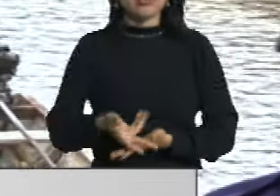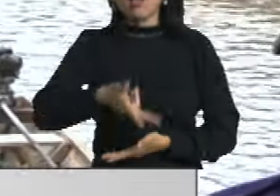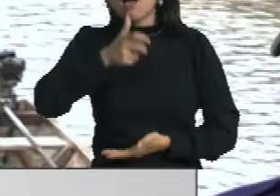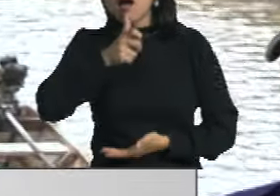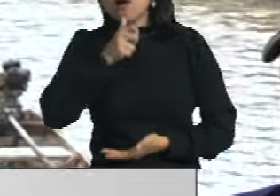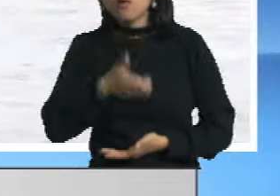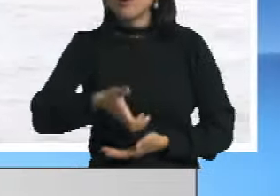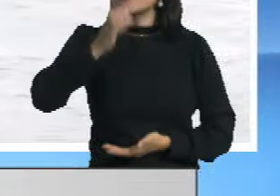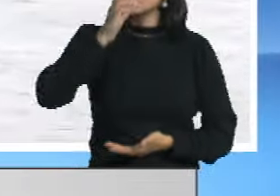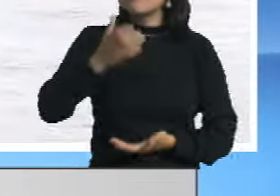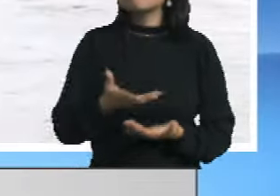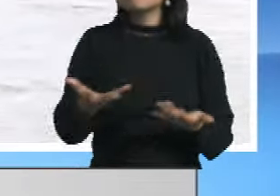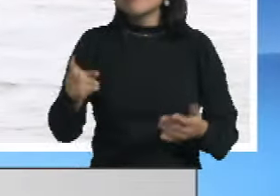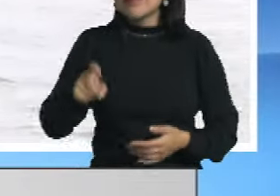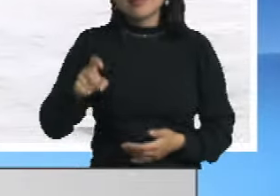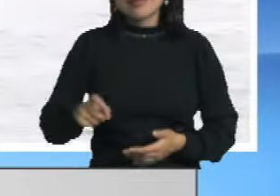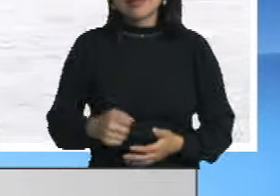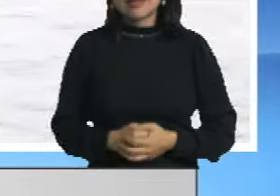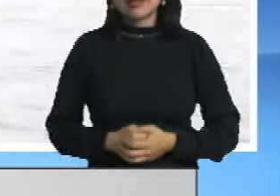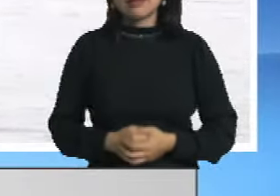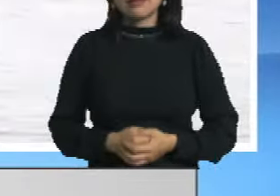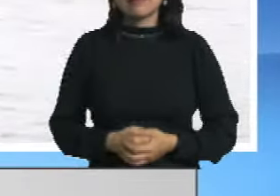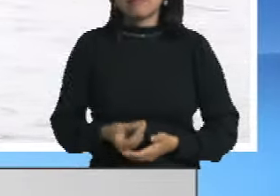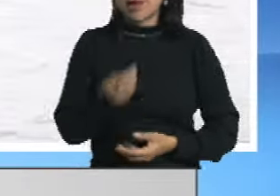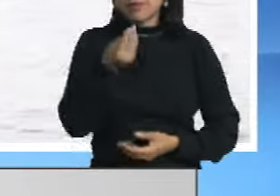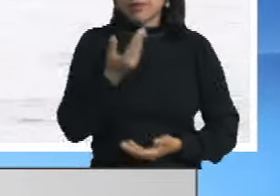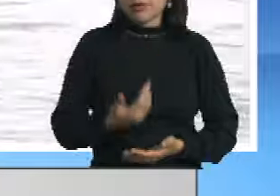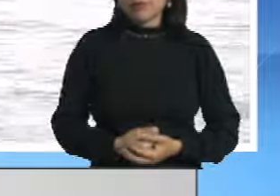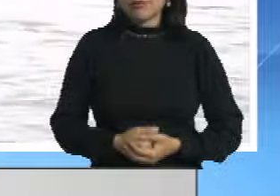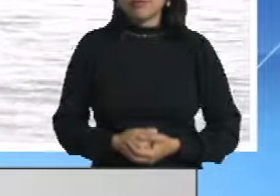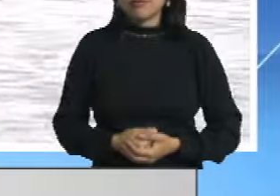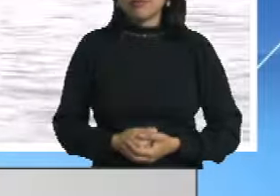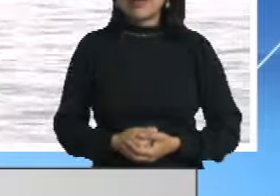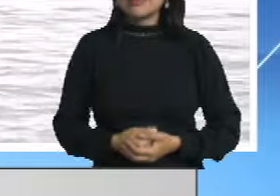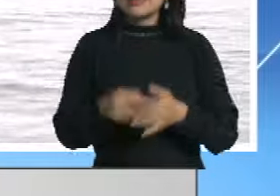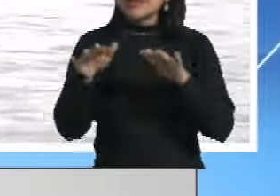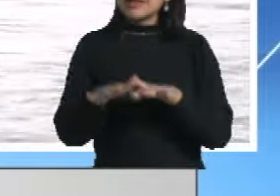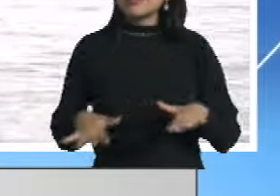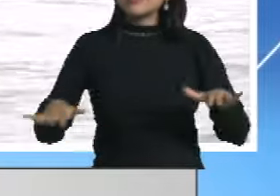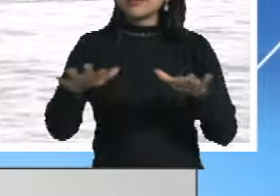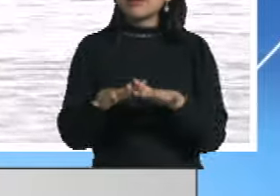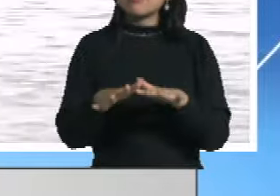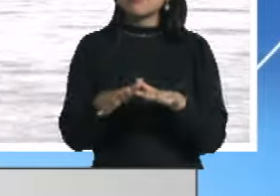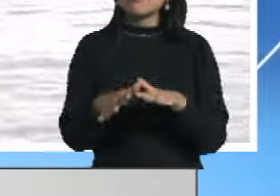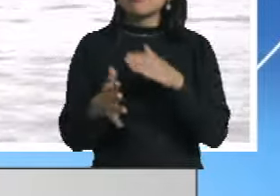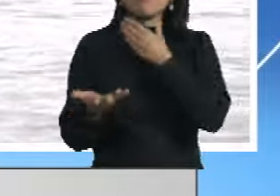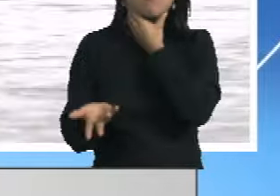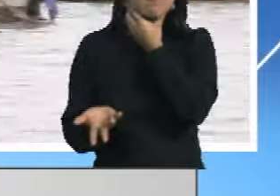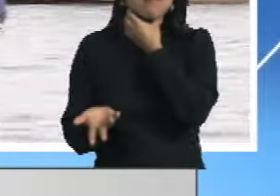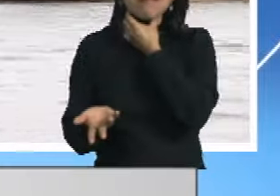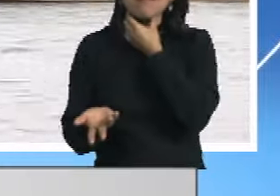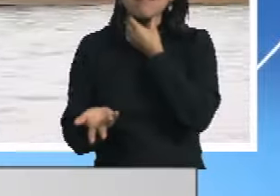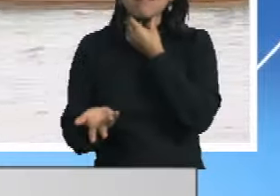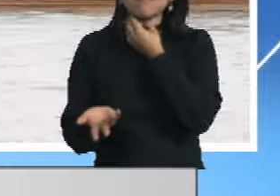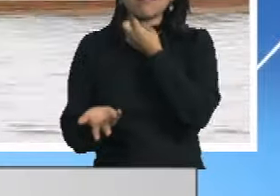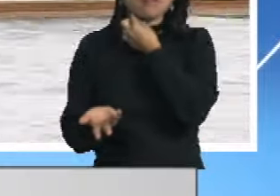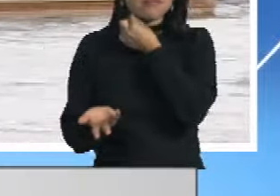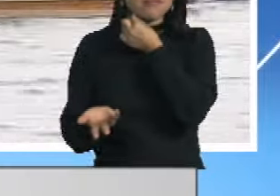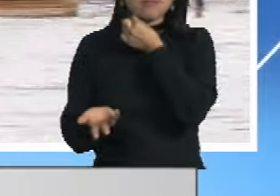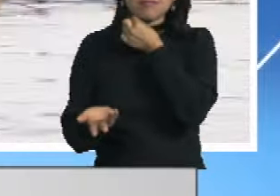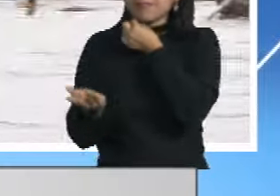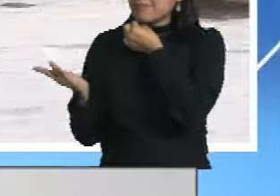agua, nuestros habitantes necesitan la alimentación, y esto ha ocasionado que las mallas, que pongan más